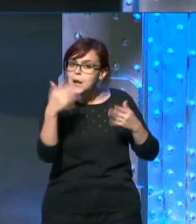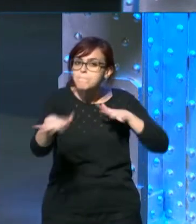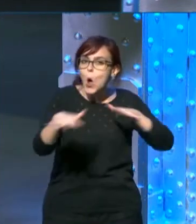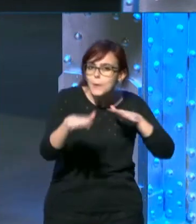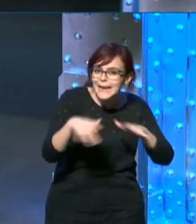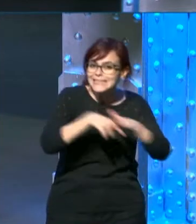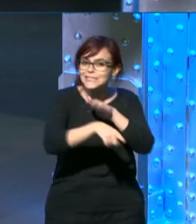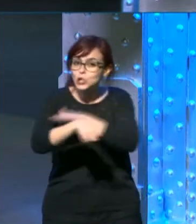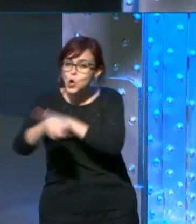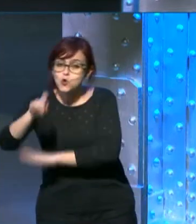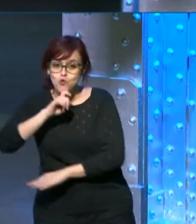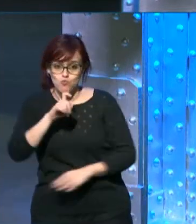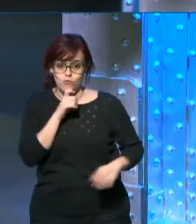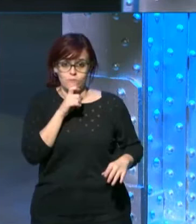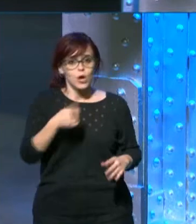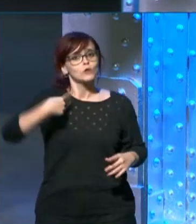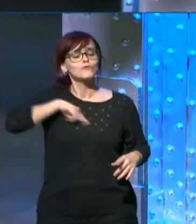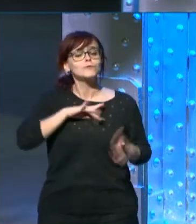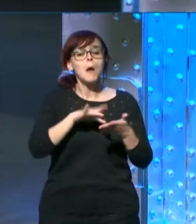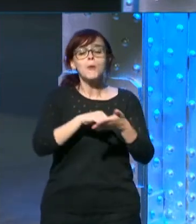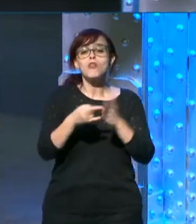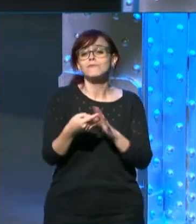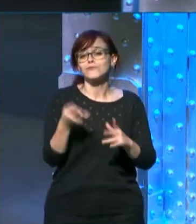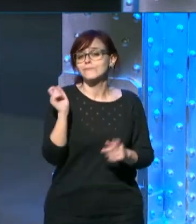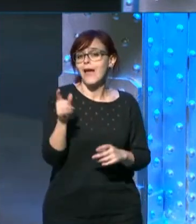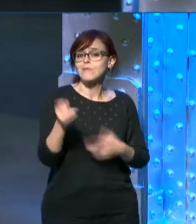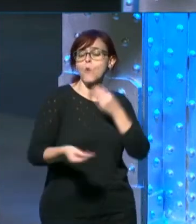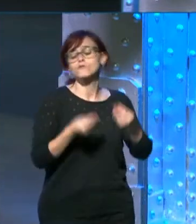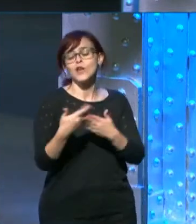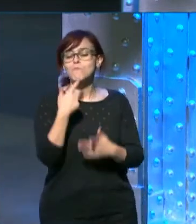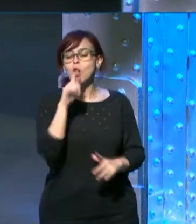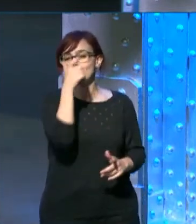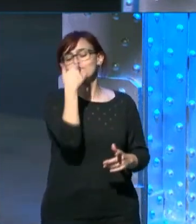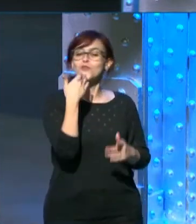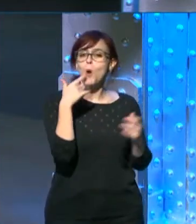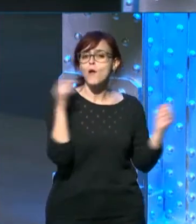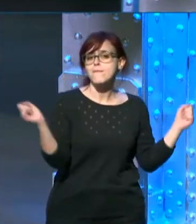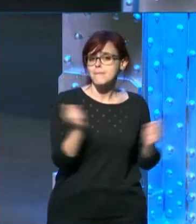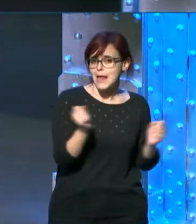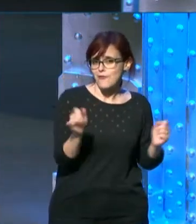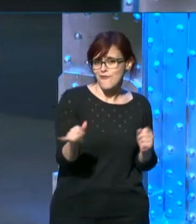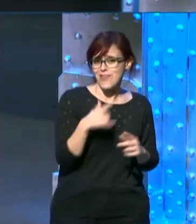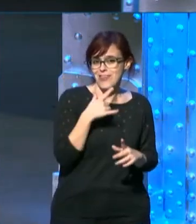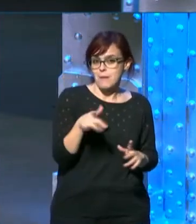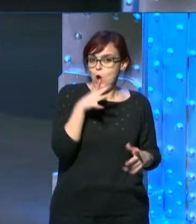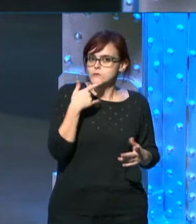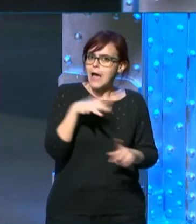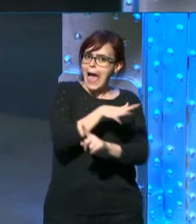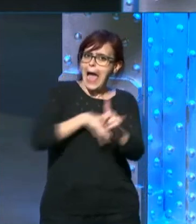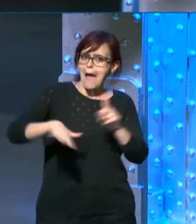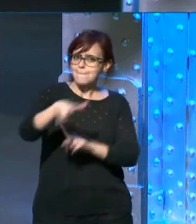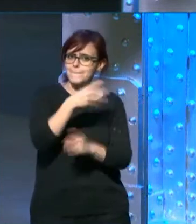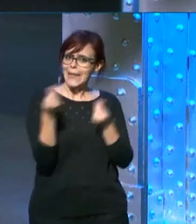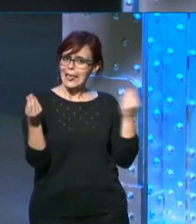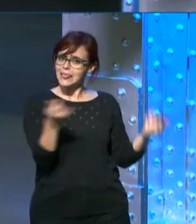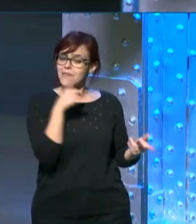concepto de que el invierno está por llegar. Y precisamente yo os voy a contar pues una historia que realmente es una historia mía de cómo a